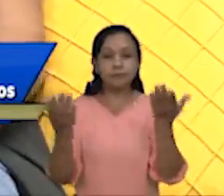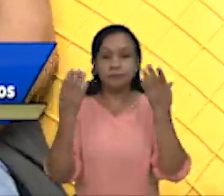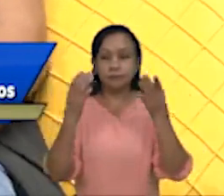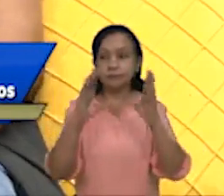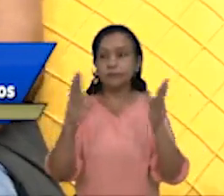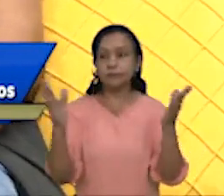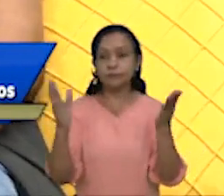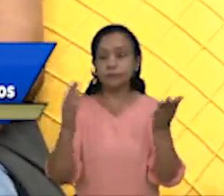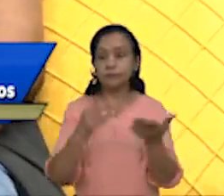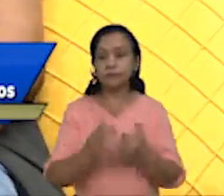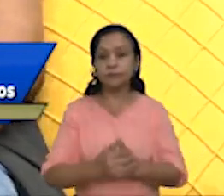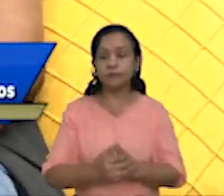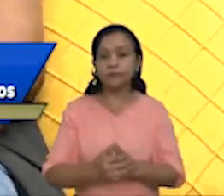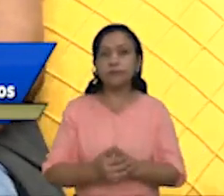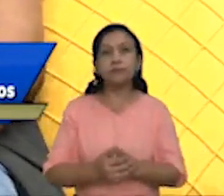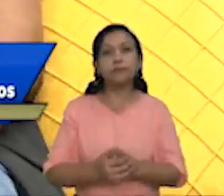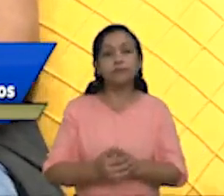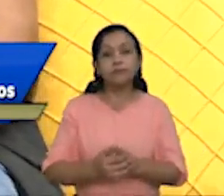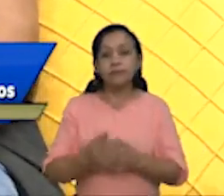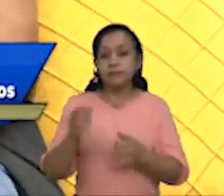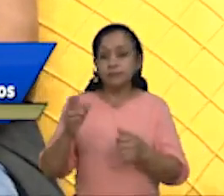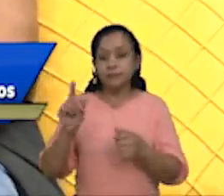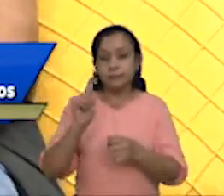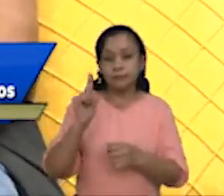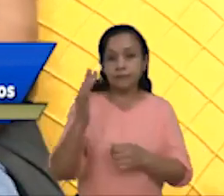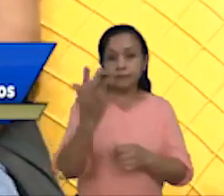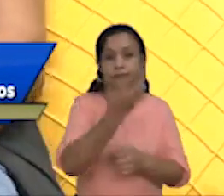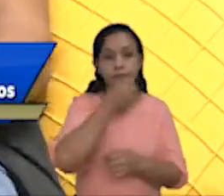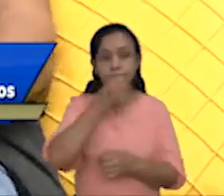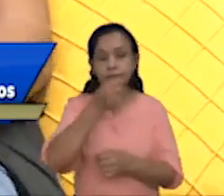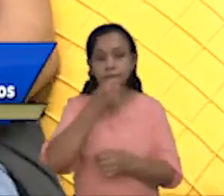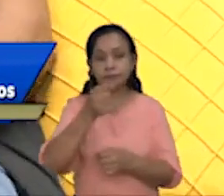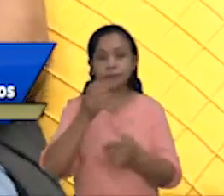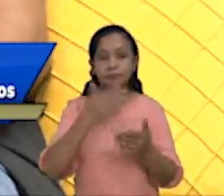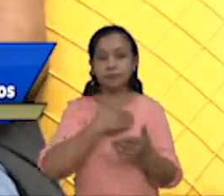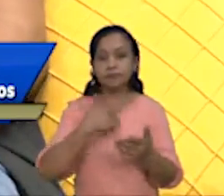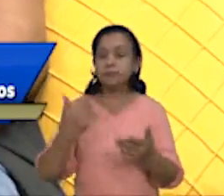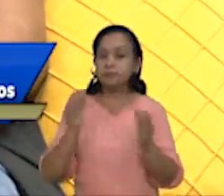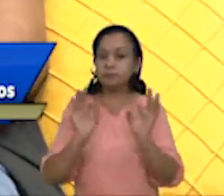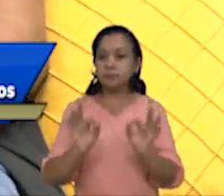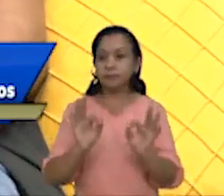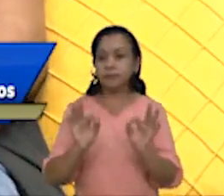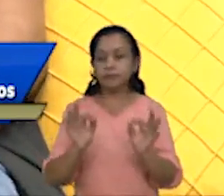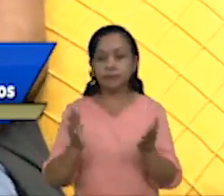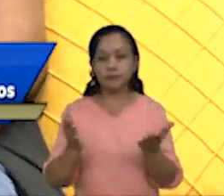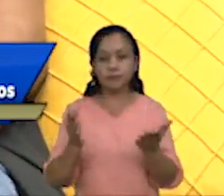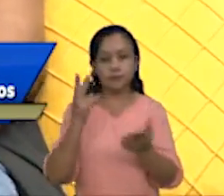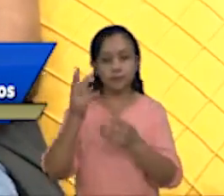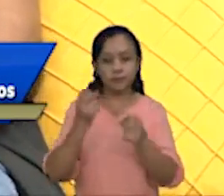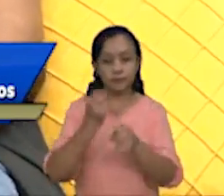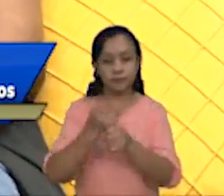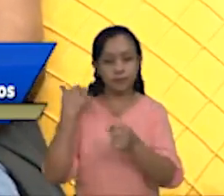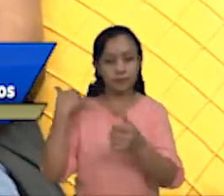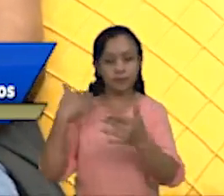condiciones en las cuales nuestros agremiados tienen en la oficina han mejorado drásticamente desde hace algunos años para acá, y eso